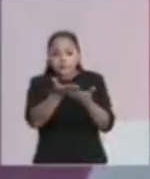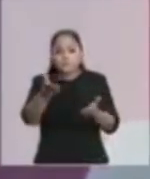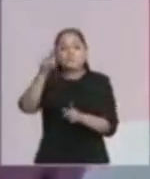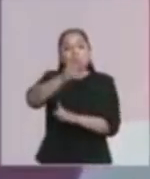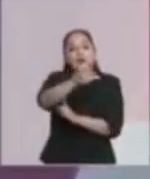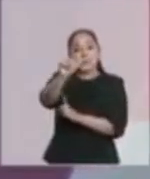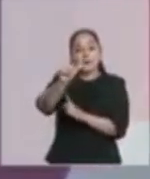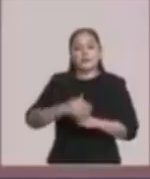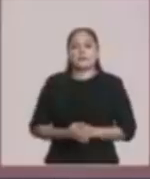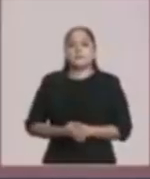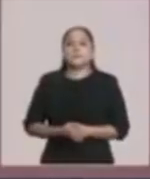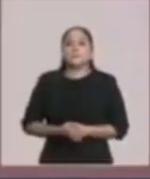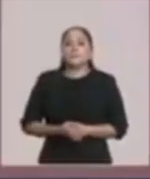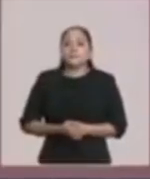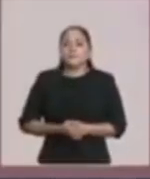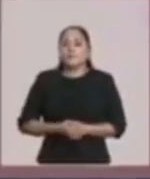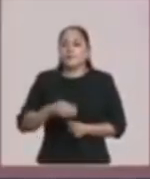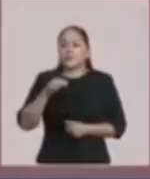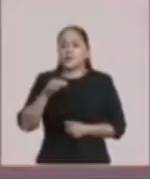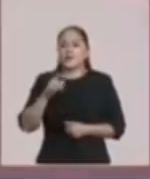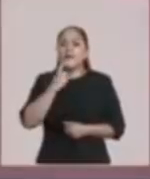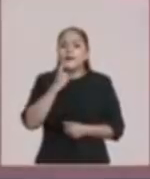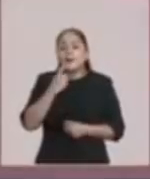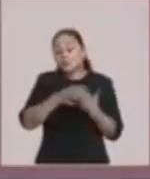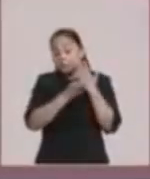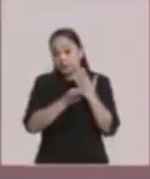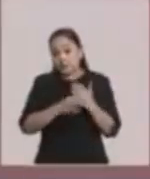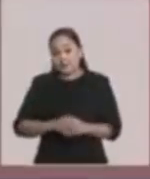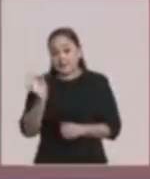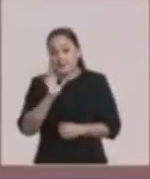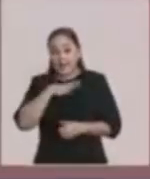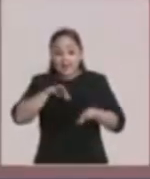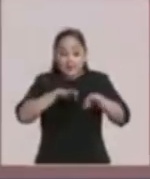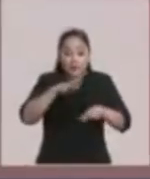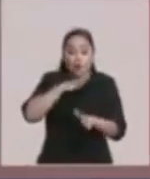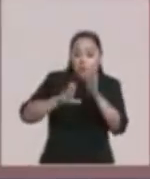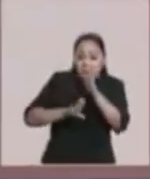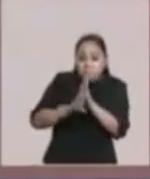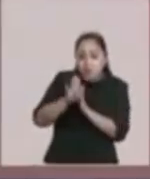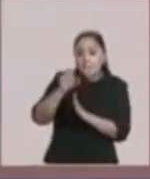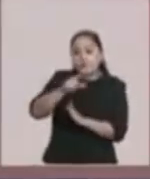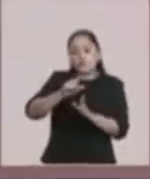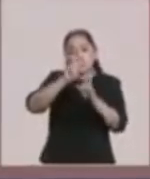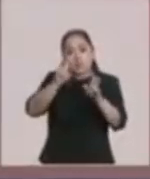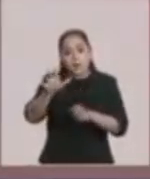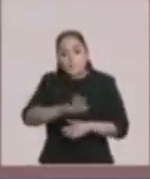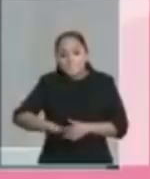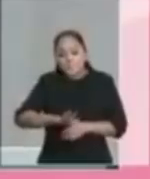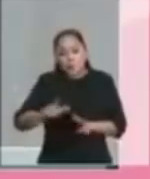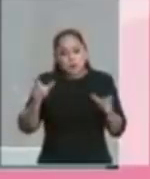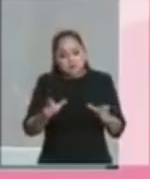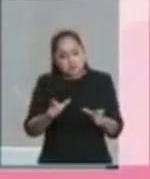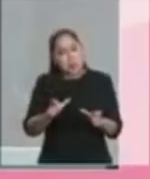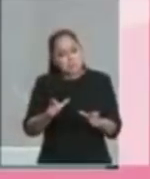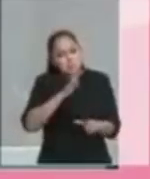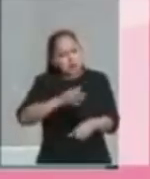Anaya. Sí, dice Andrés Manuel que si hay empleo y hay prosperidad, se resuelve en buena medida el problema de la seguridad y en algo tiene razón.